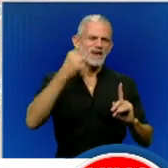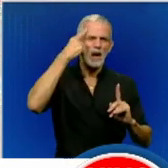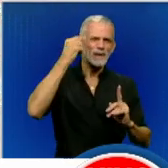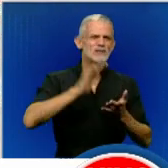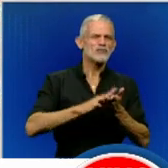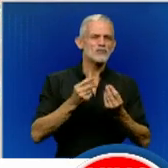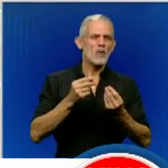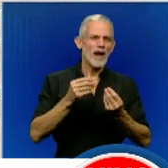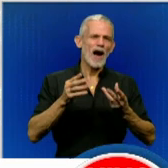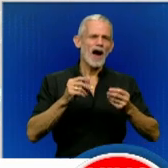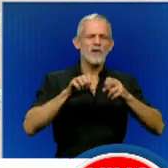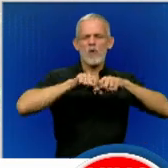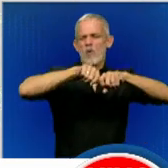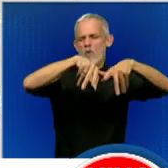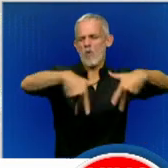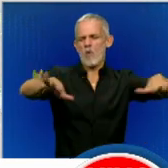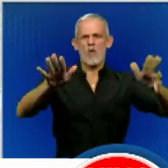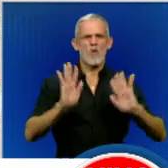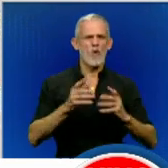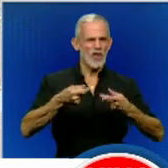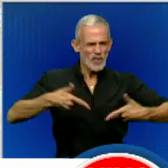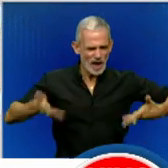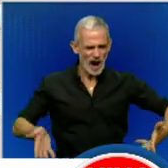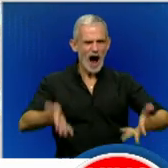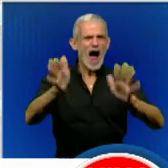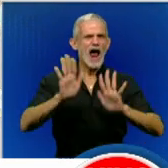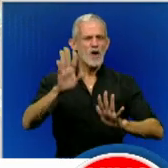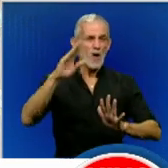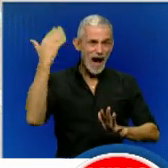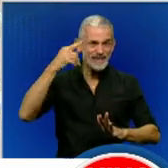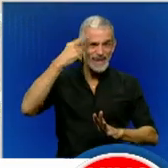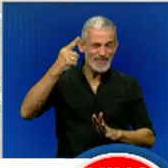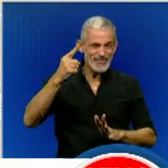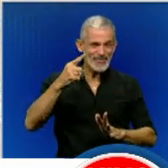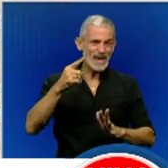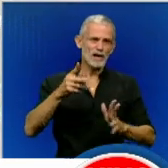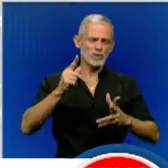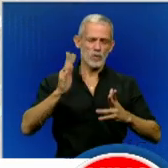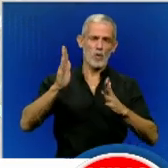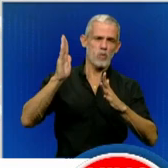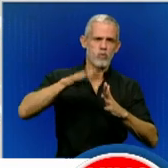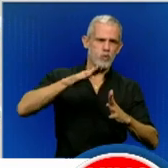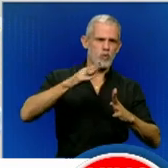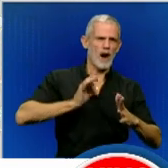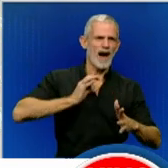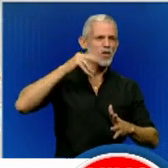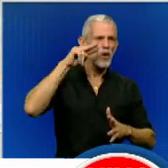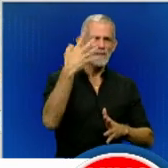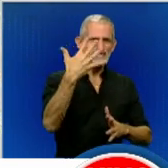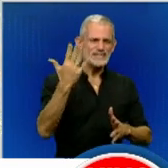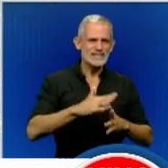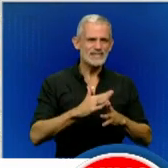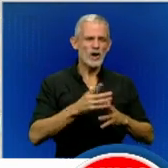la teoría del derrame aquellas ideas que también perdieron y se les cayó al bulbo encima del 2005 de los mercados